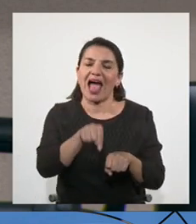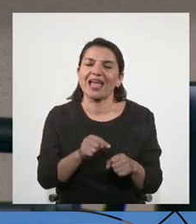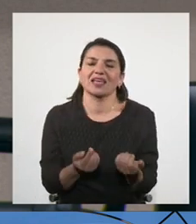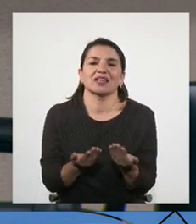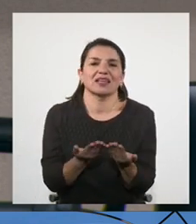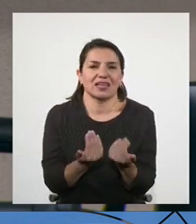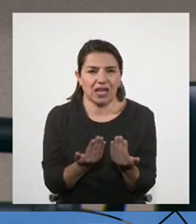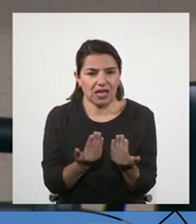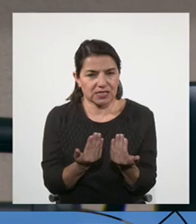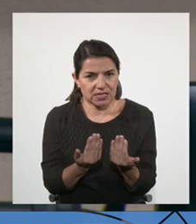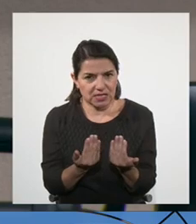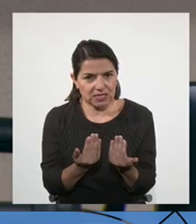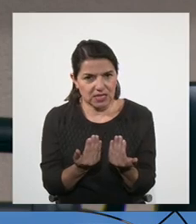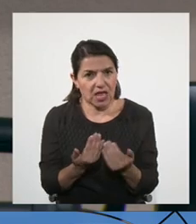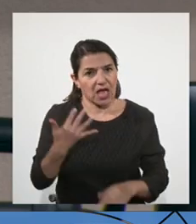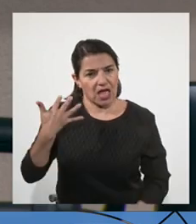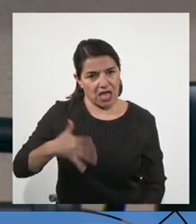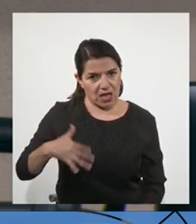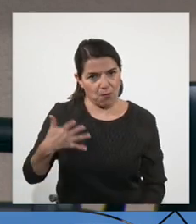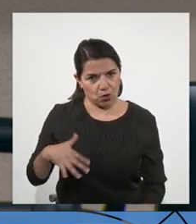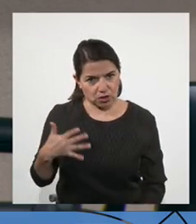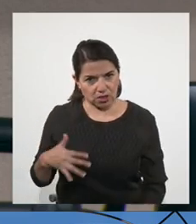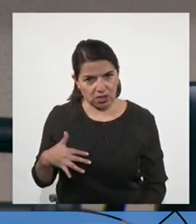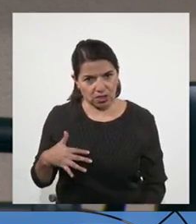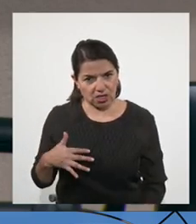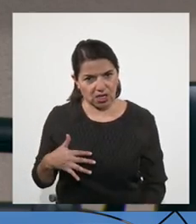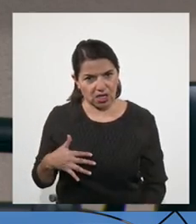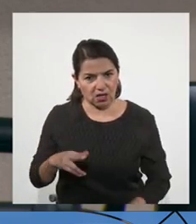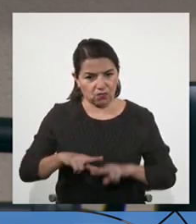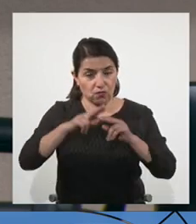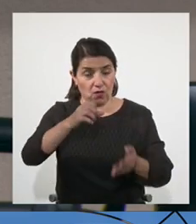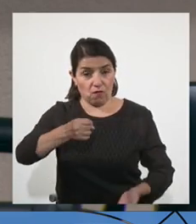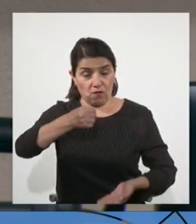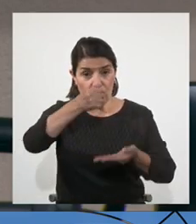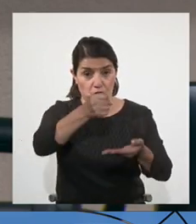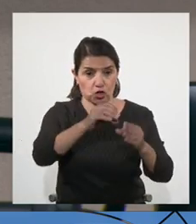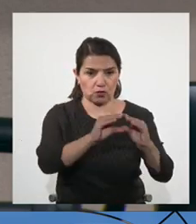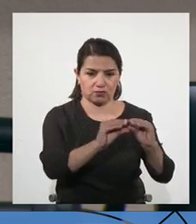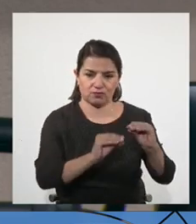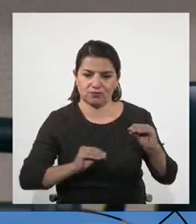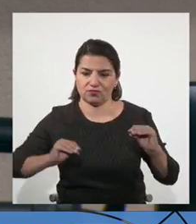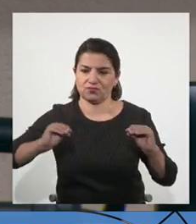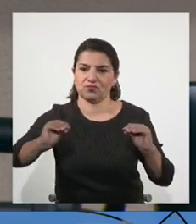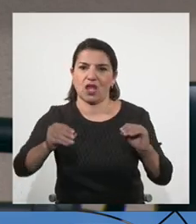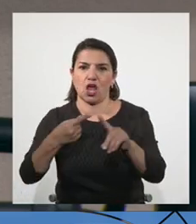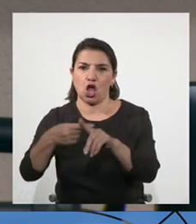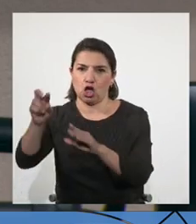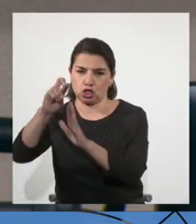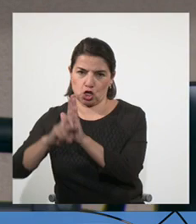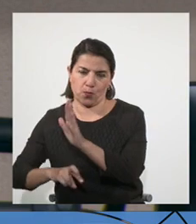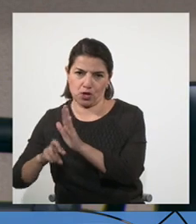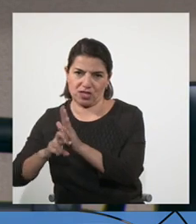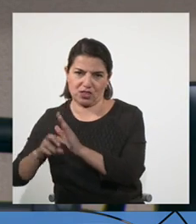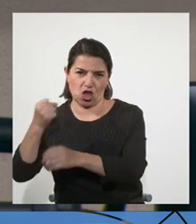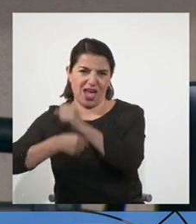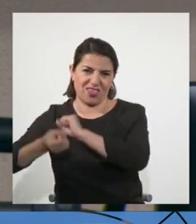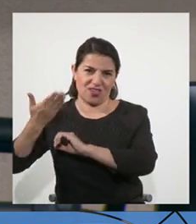efectivamente una parte importante había transporte, pero sí dejando recursos para los arrastres que vienen de años